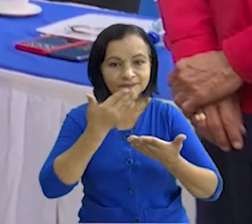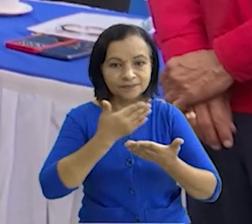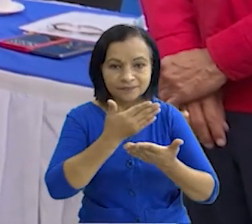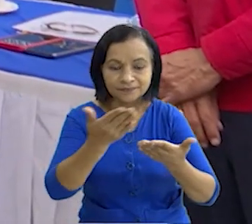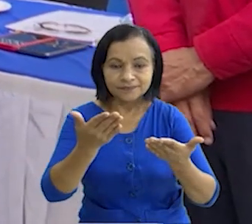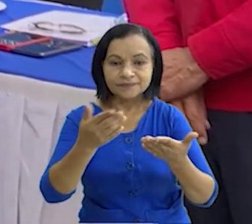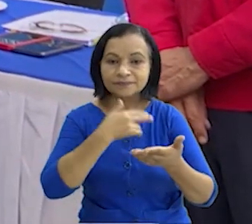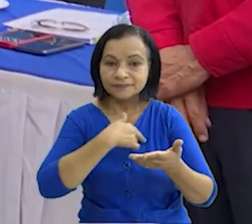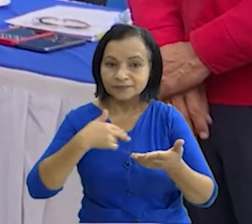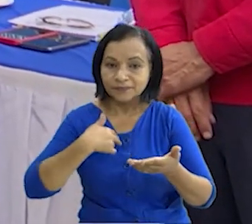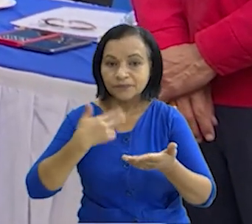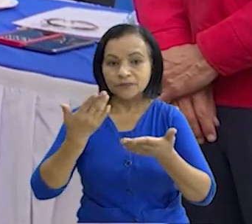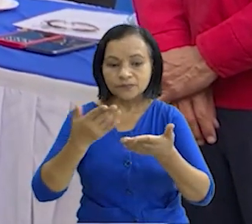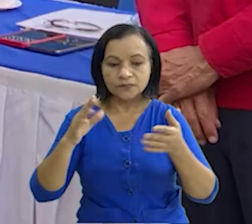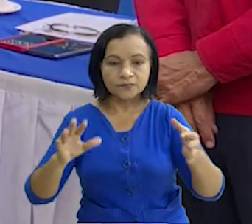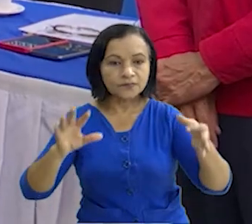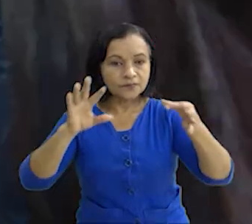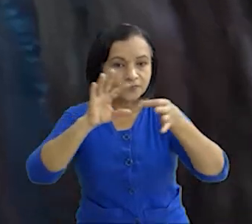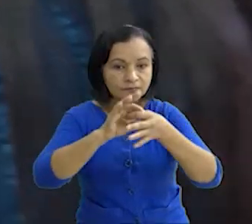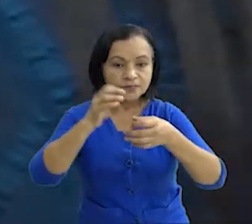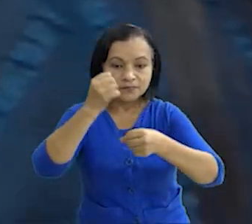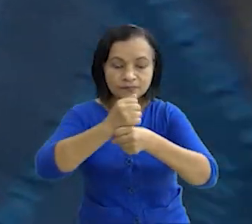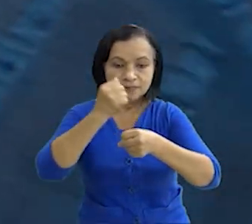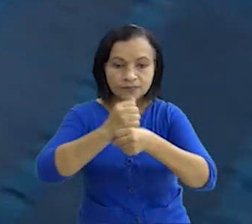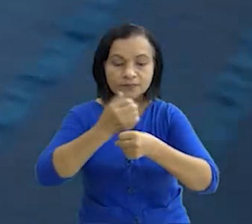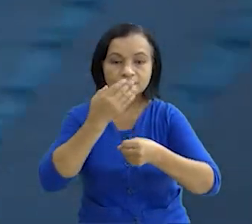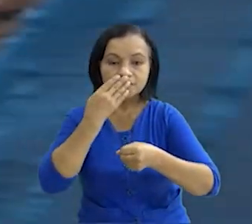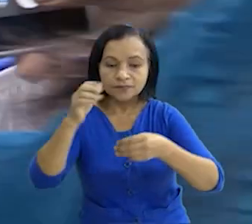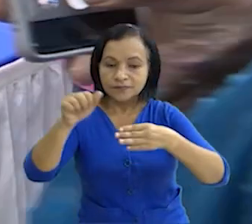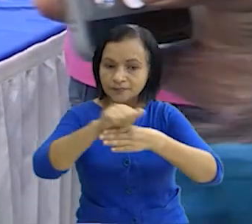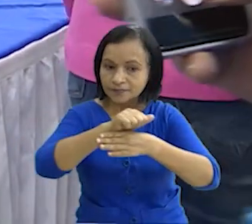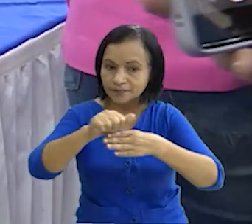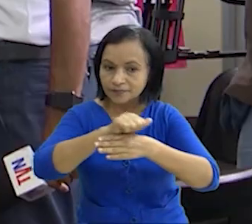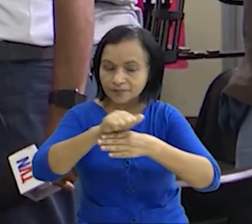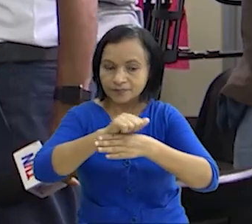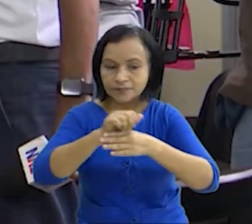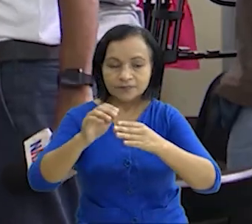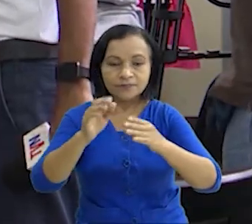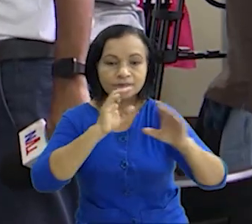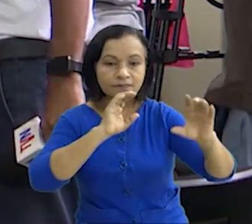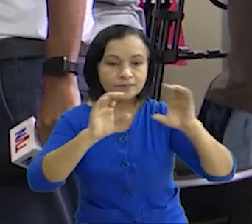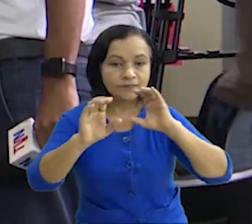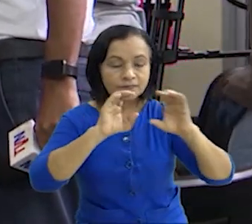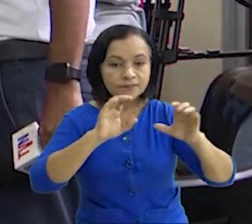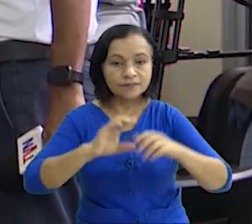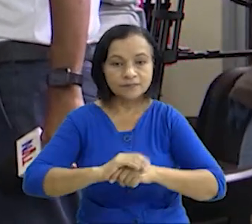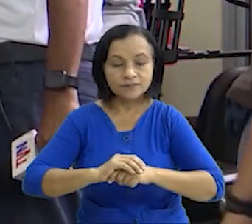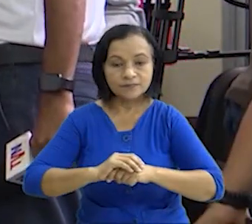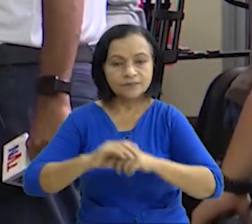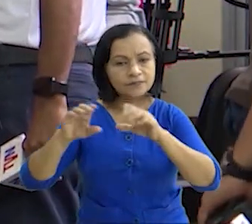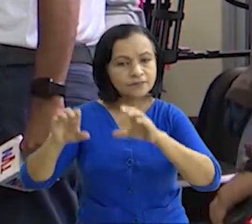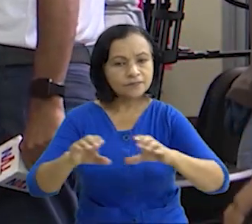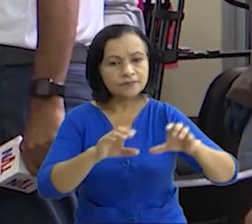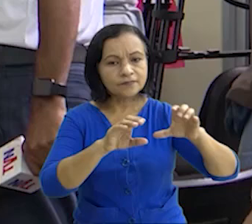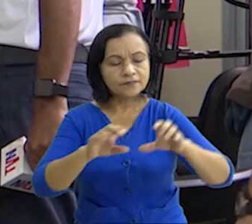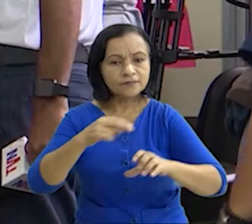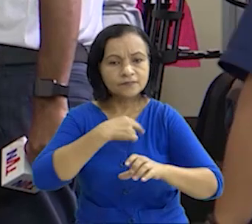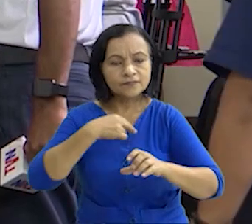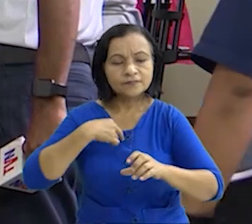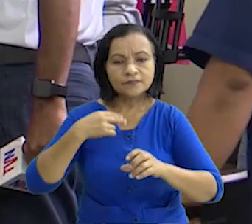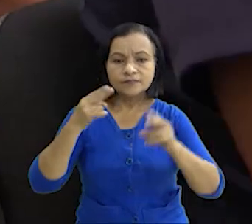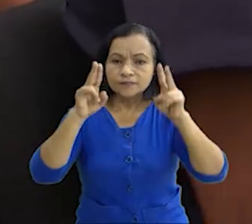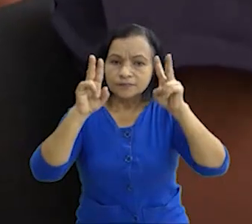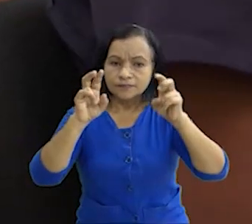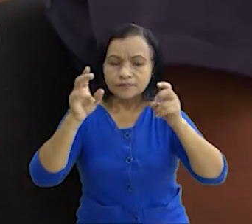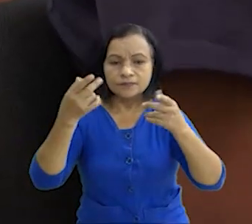oportunidad brindada y hacerlos parte de esta labor desde las buenas prácticas en la comunicación. El acto se desarrolló en el